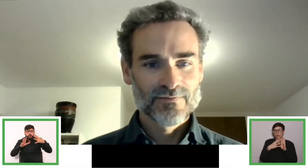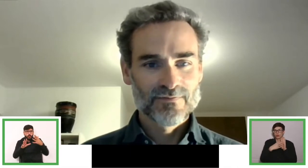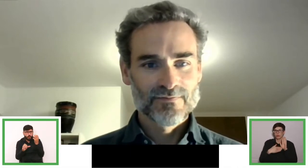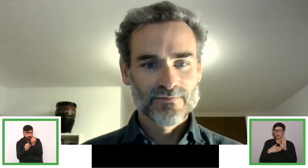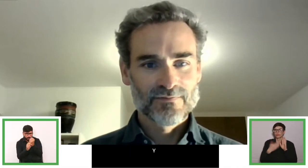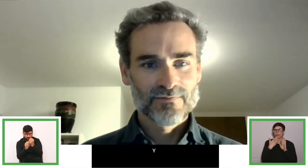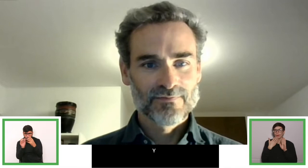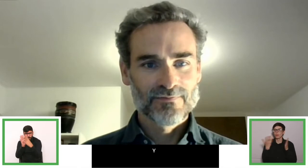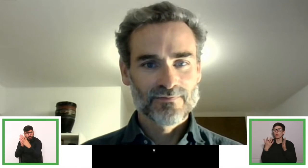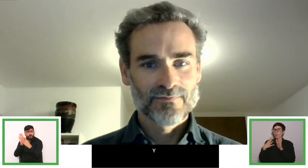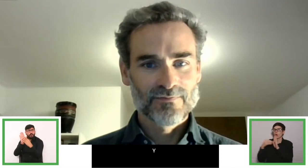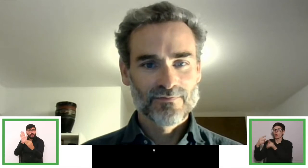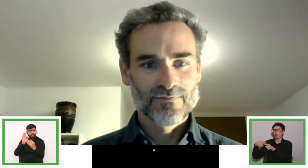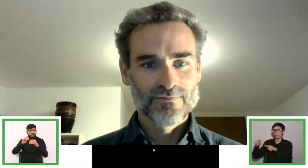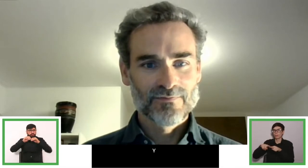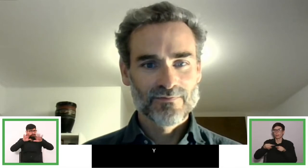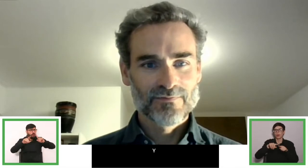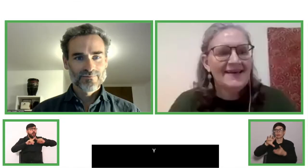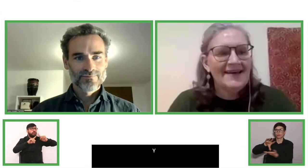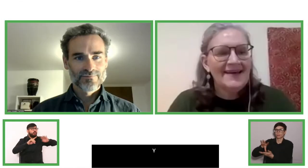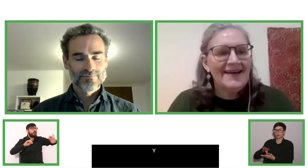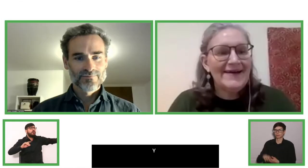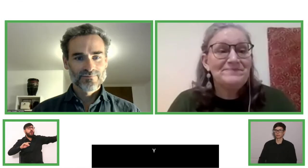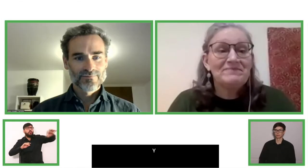César, bienvenidos. Gracias.